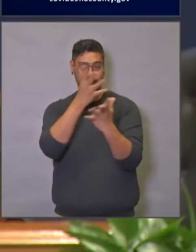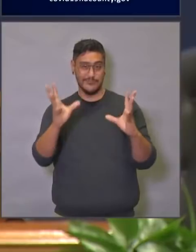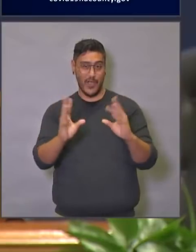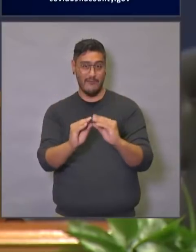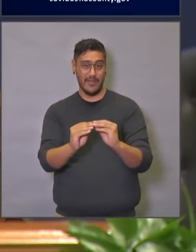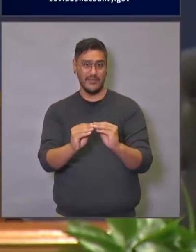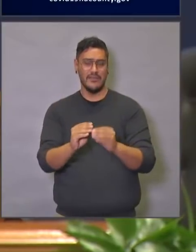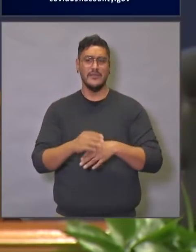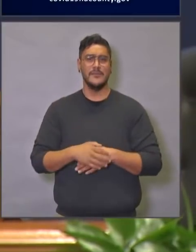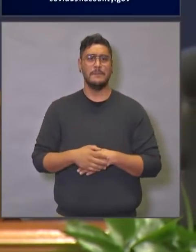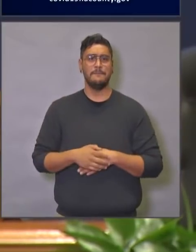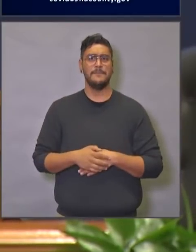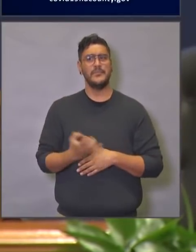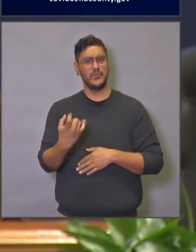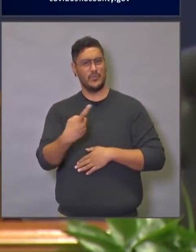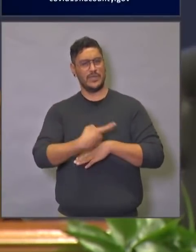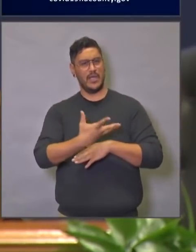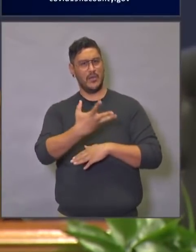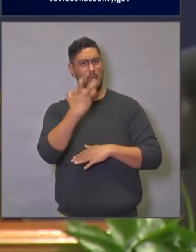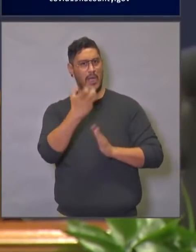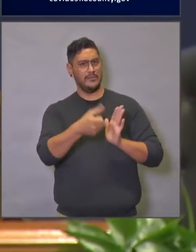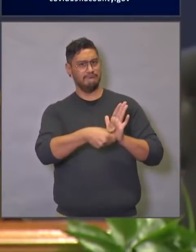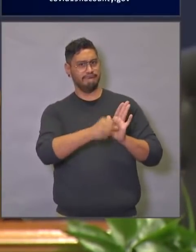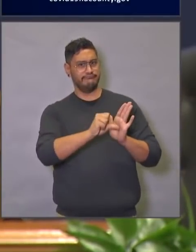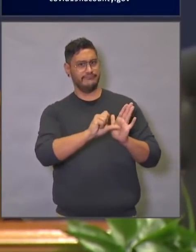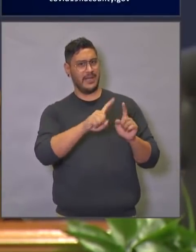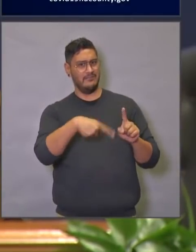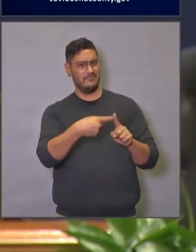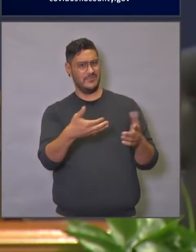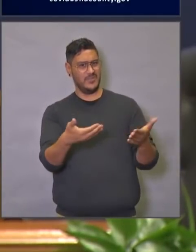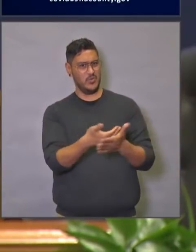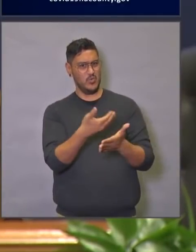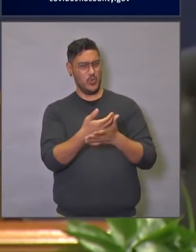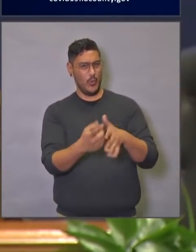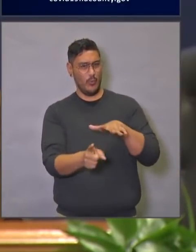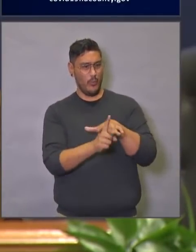su atención sobre los números casos de COVID-19.